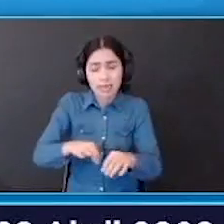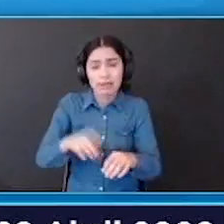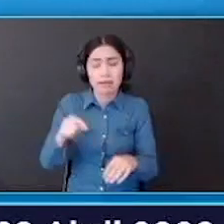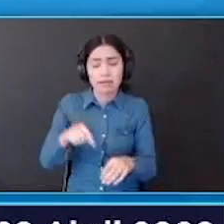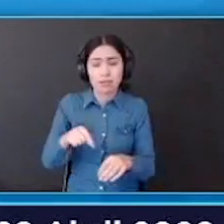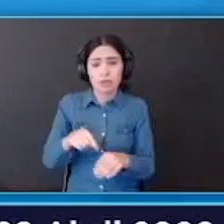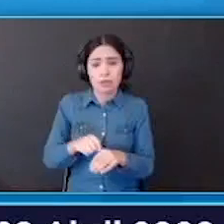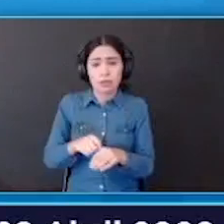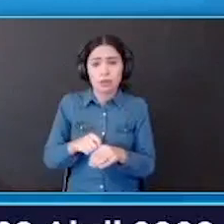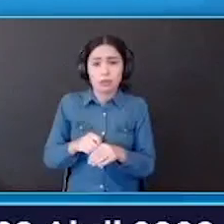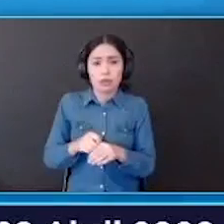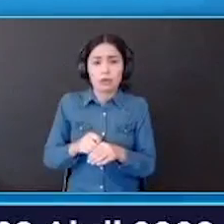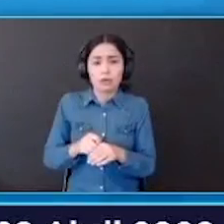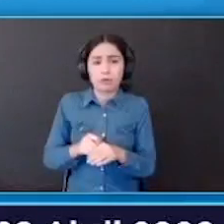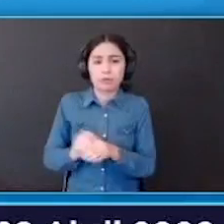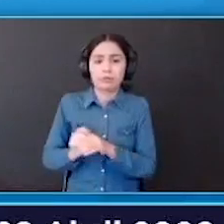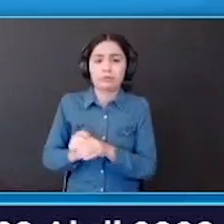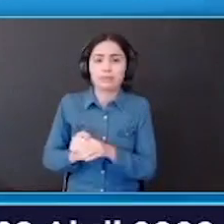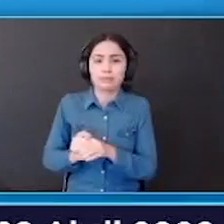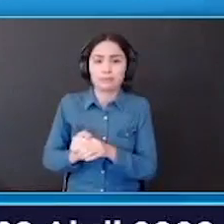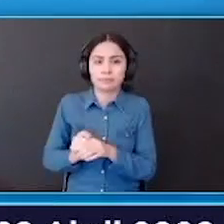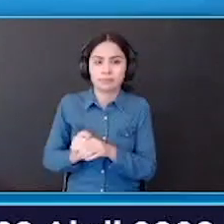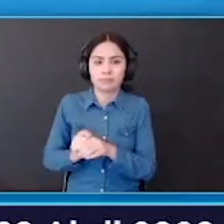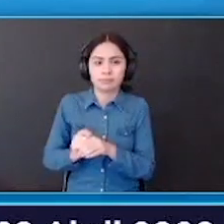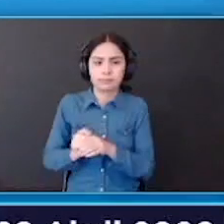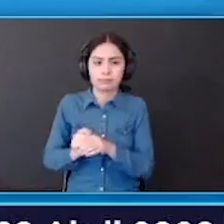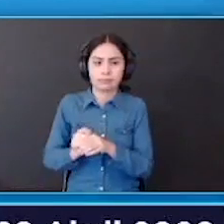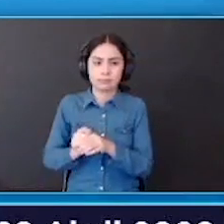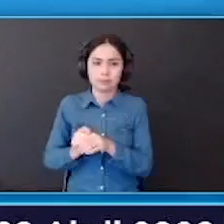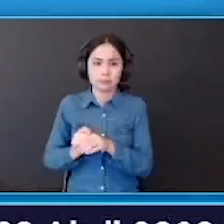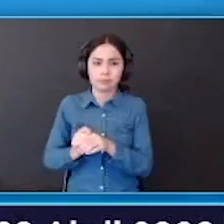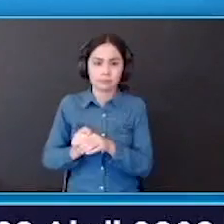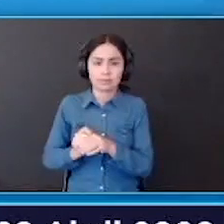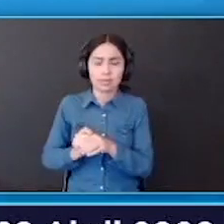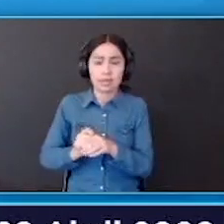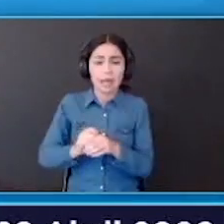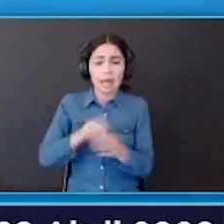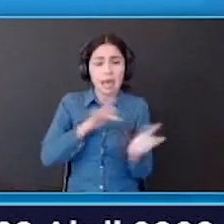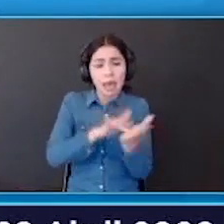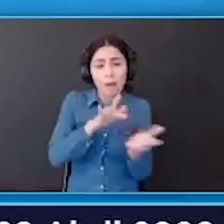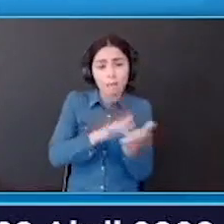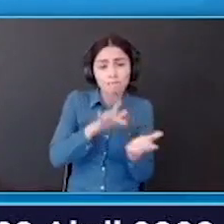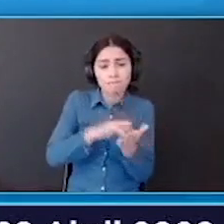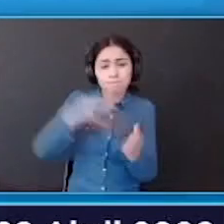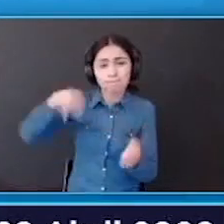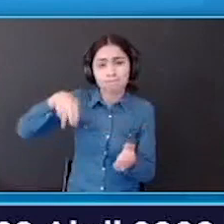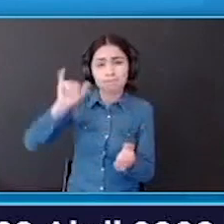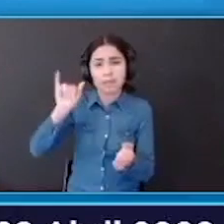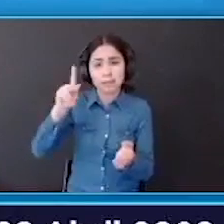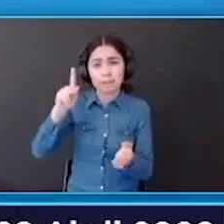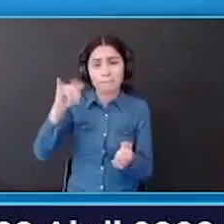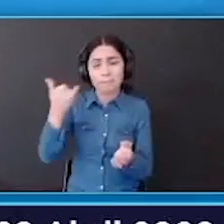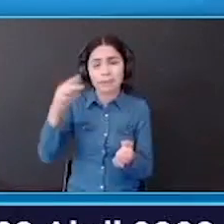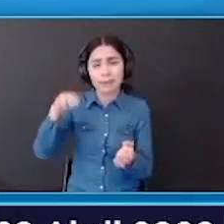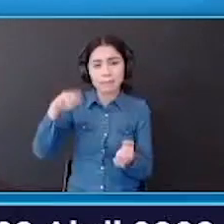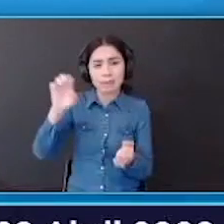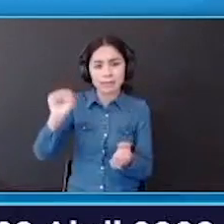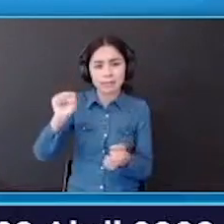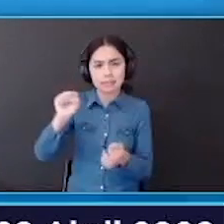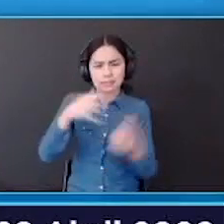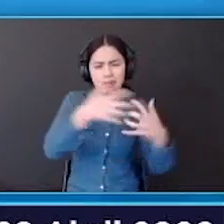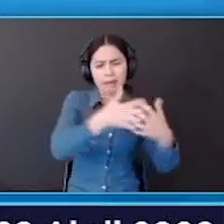pesos, apoyos a MIPYMES por 249 millones de pesos, apoyo al sector turístico